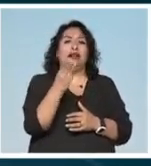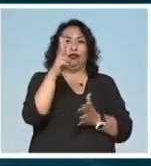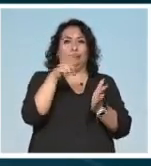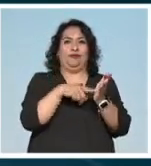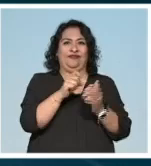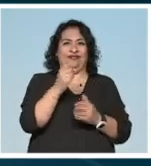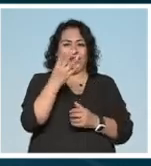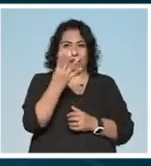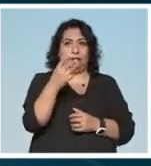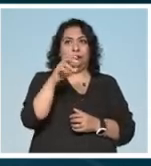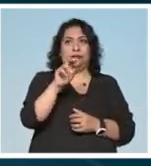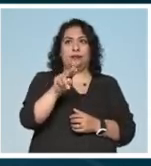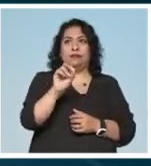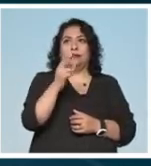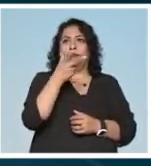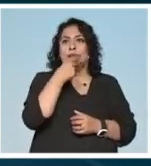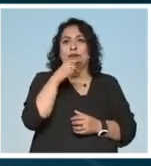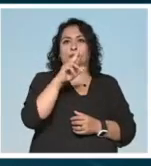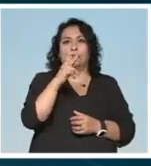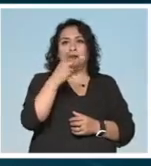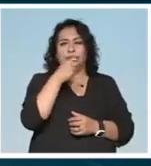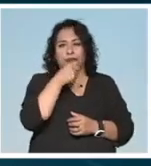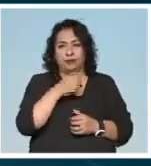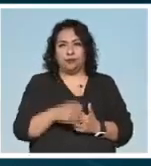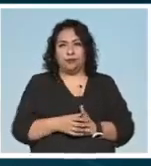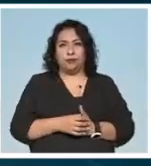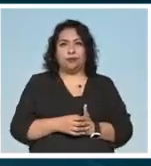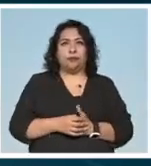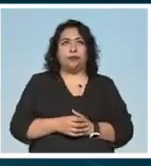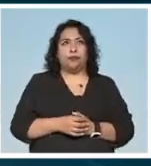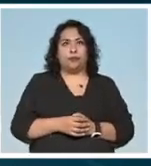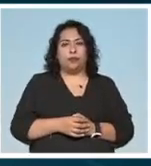2024. Para Noticias 22, Rodrigo Peredo.